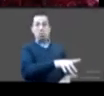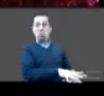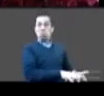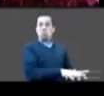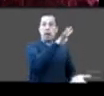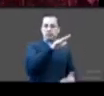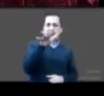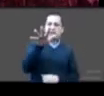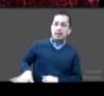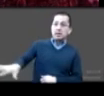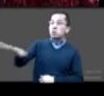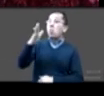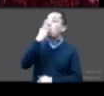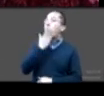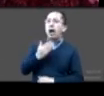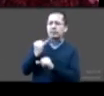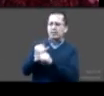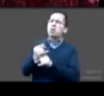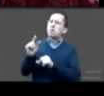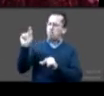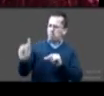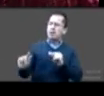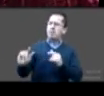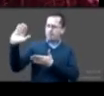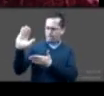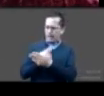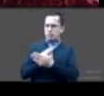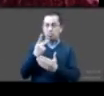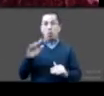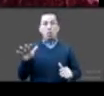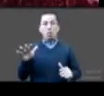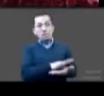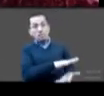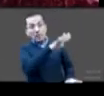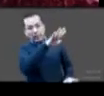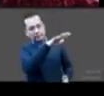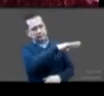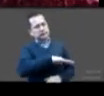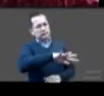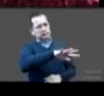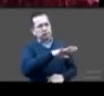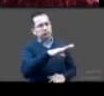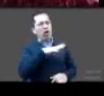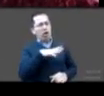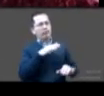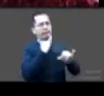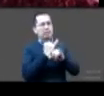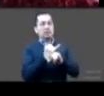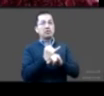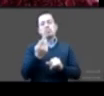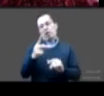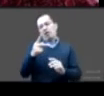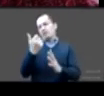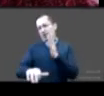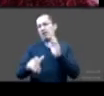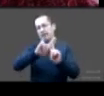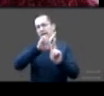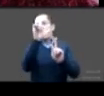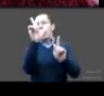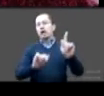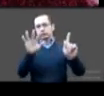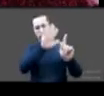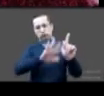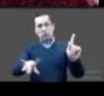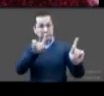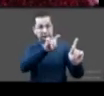mucho todavía, no todo el territorio está cubierto, pero nos dan